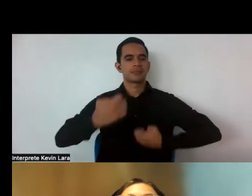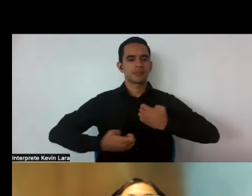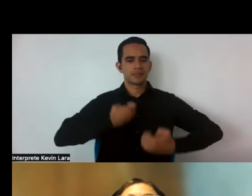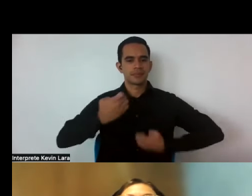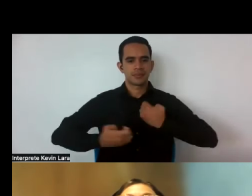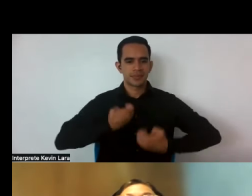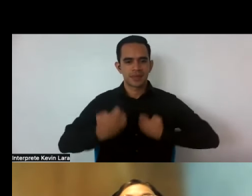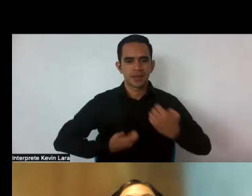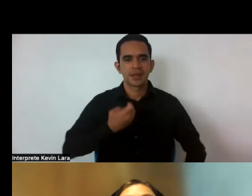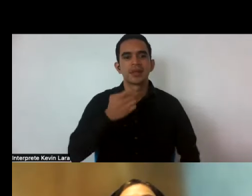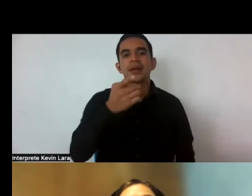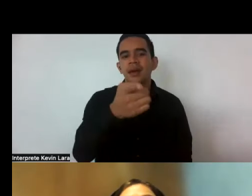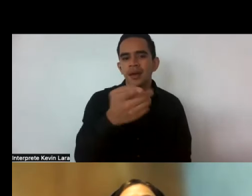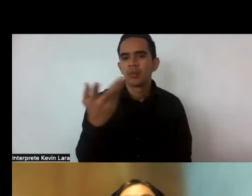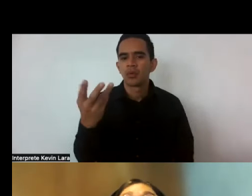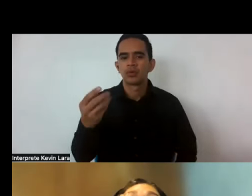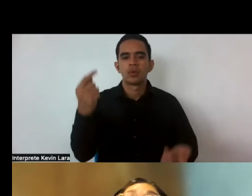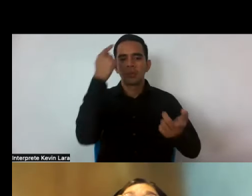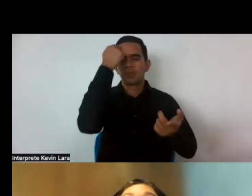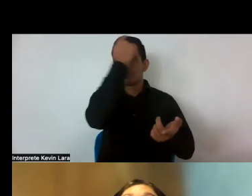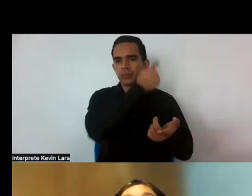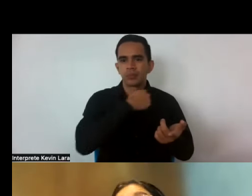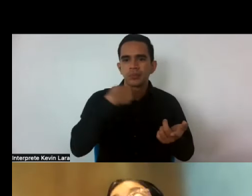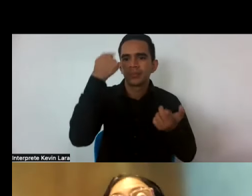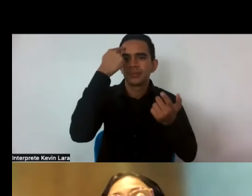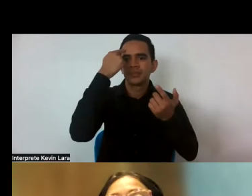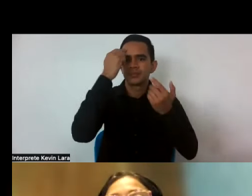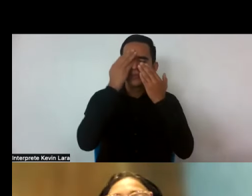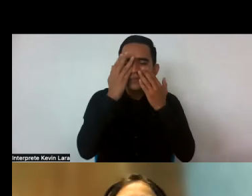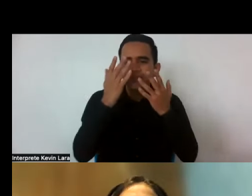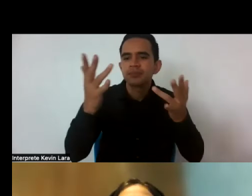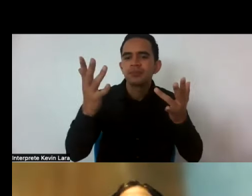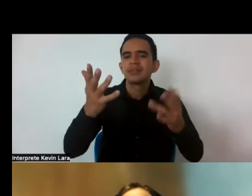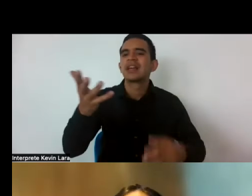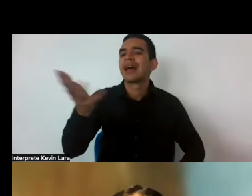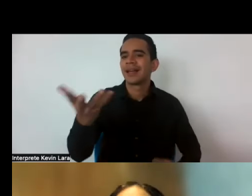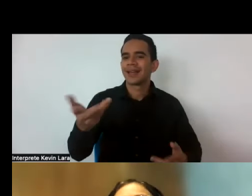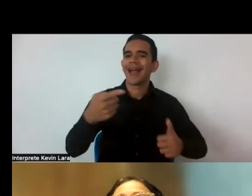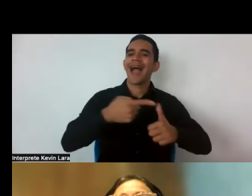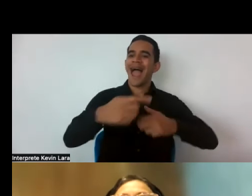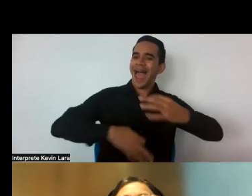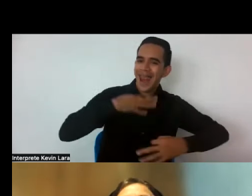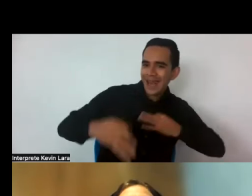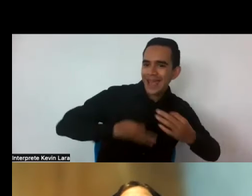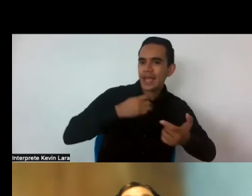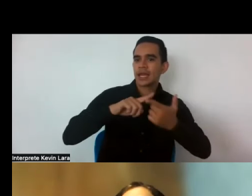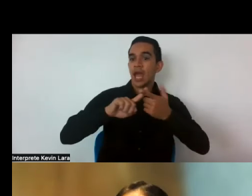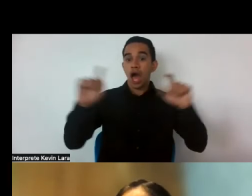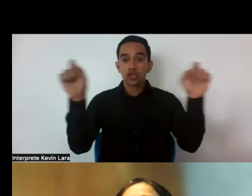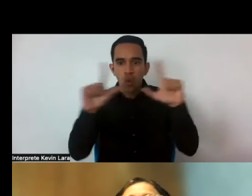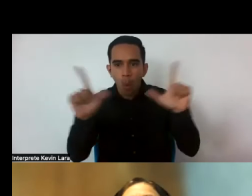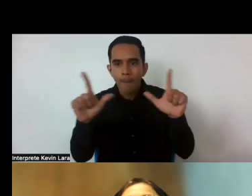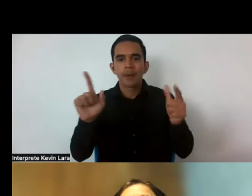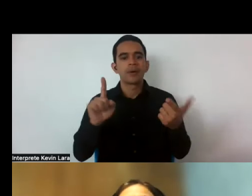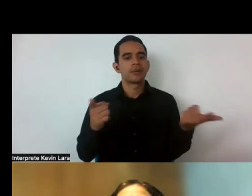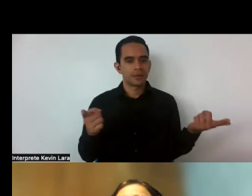A ver, veamos. Alegría, asombro, me encanta. Alegría. Muy